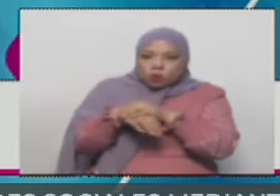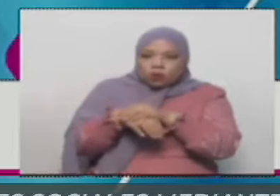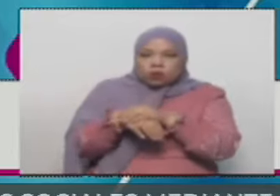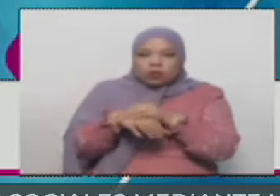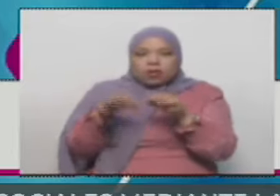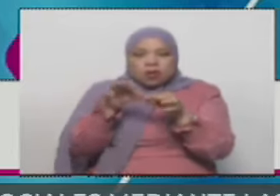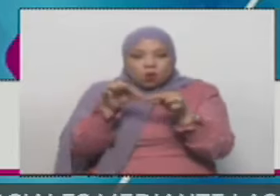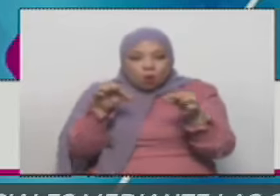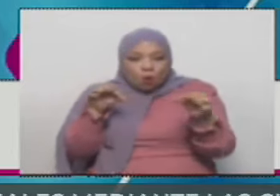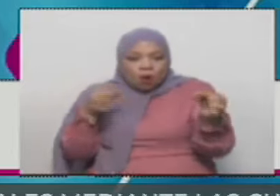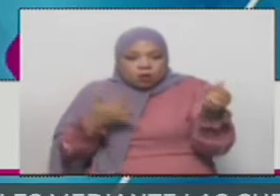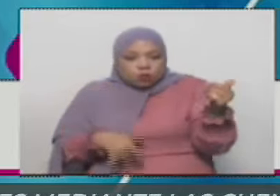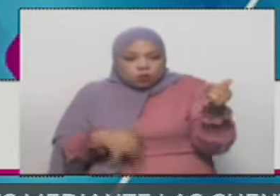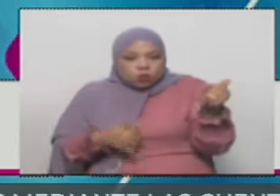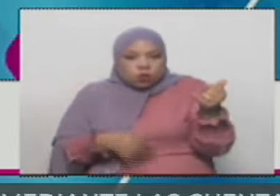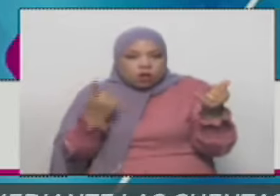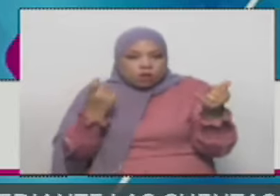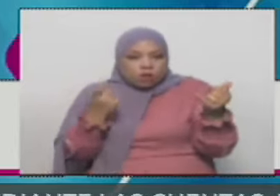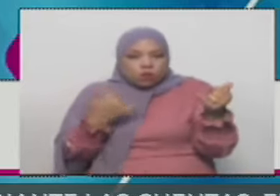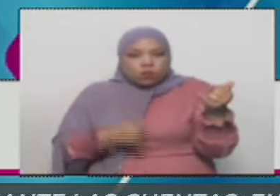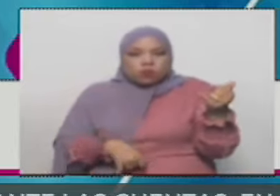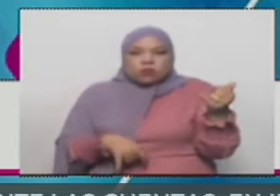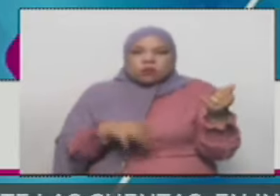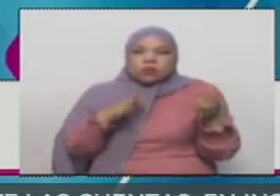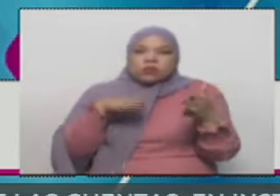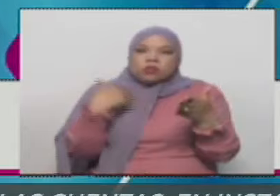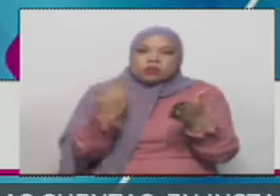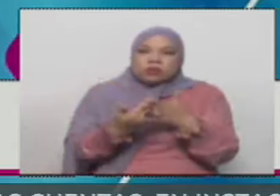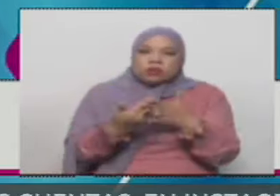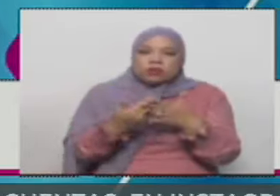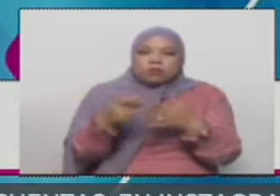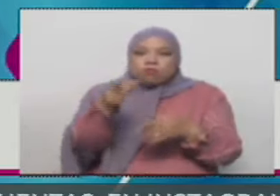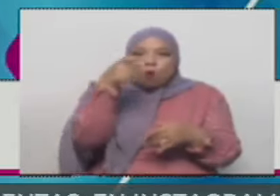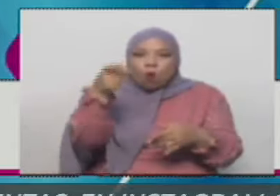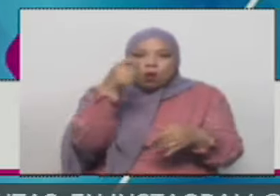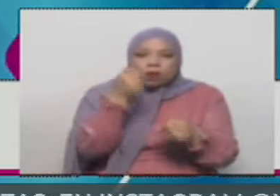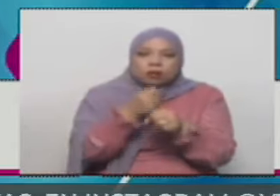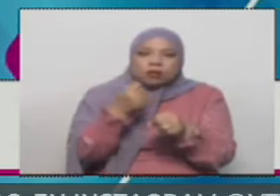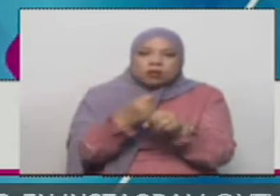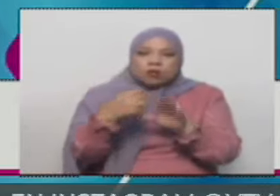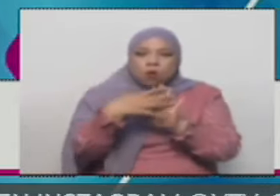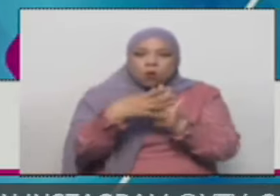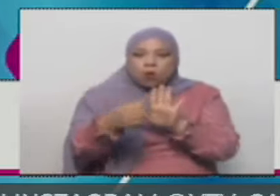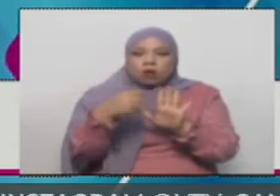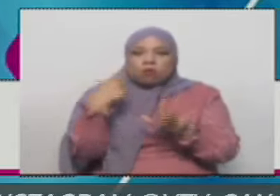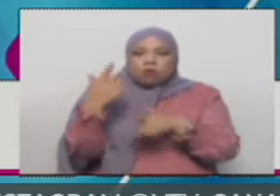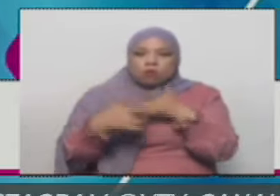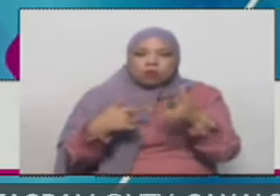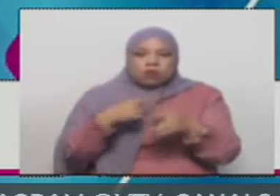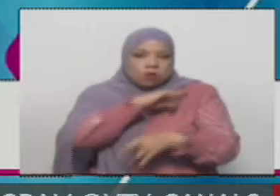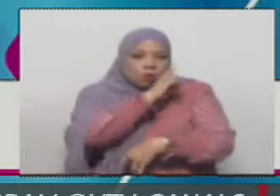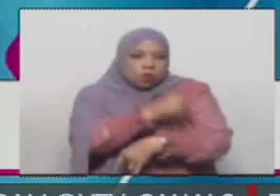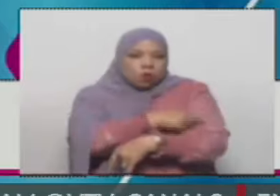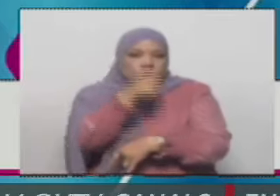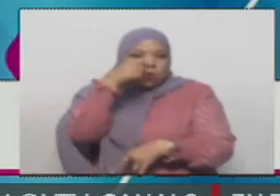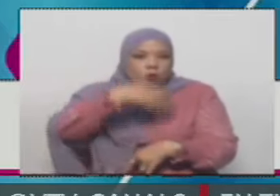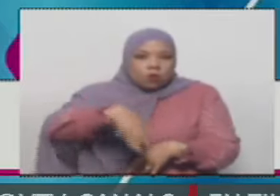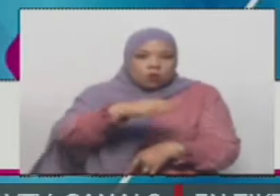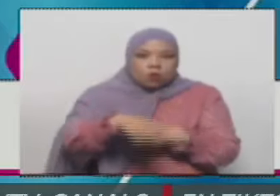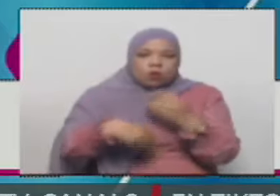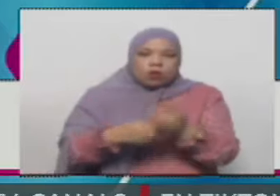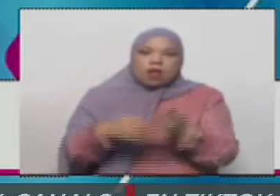cuerdas de los instrumentos de cuerda, pues ellos paren. Son ejemplos de cómo los poderes creadores del pueblo se ponen